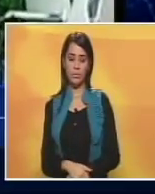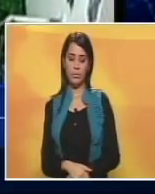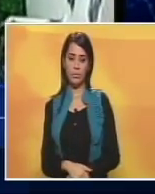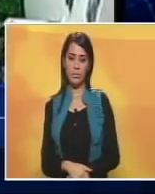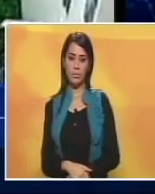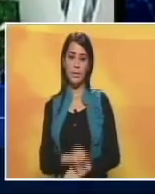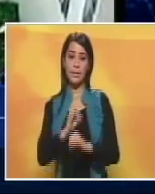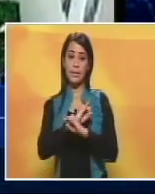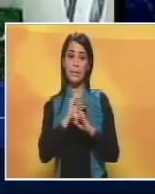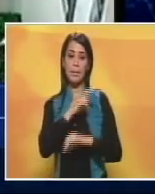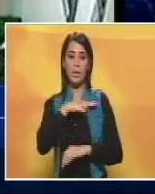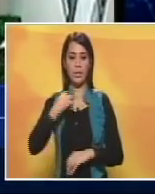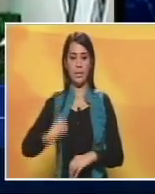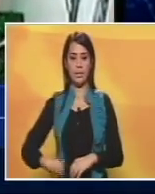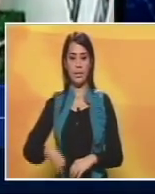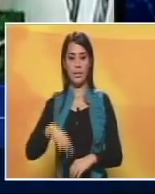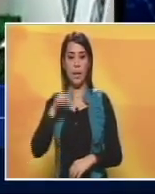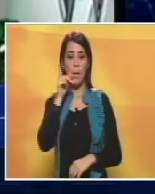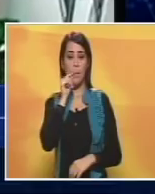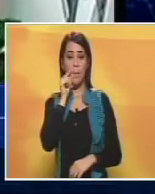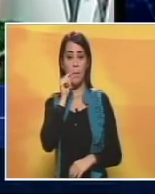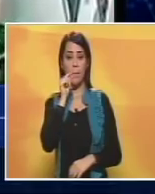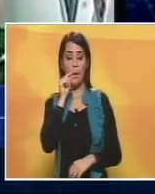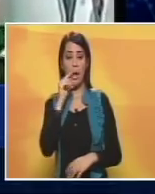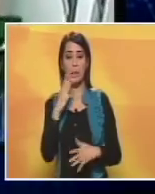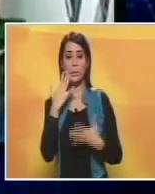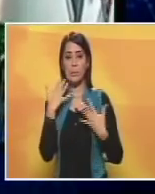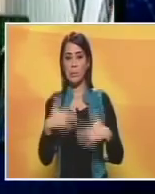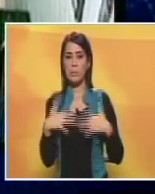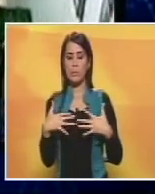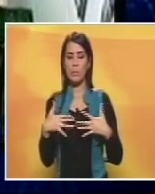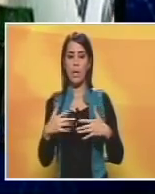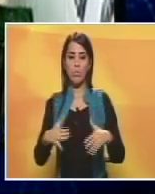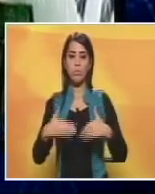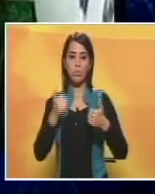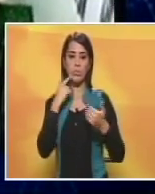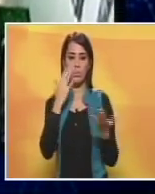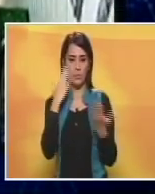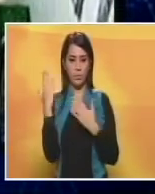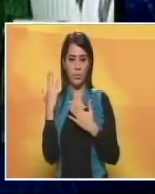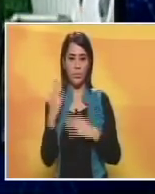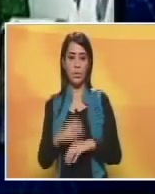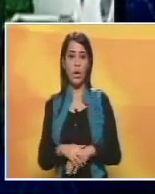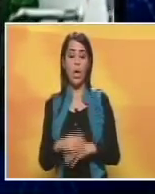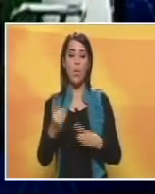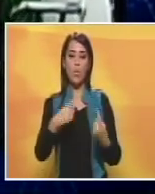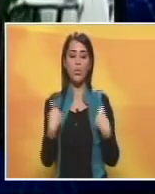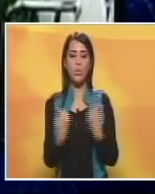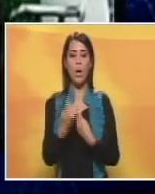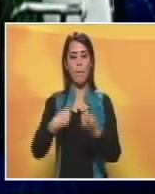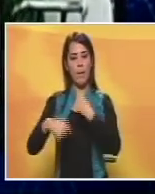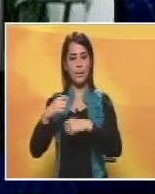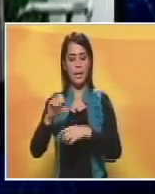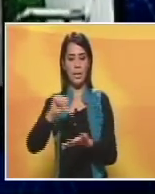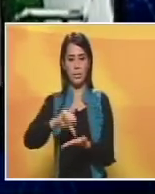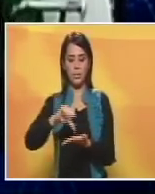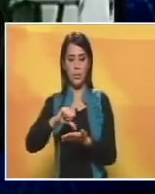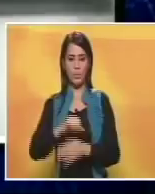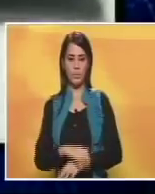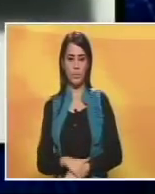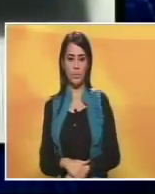Y cerramos en China, donde un padre y su hijo se salvaron de milagro de sufrir un accidente en un supermercado de la ciudad de